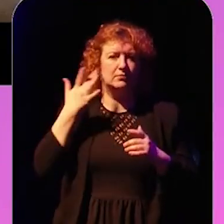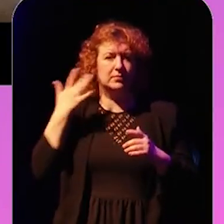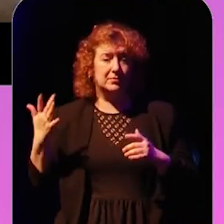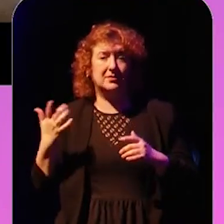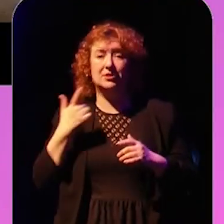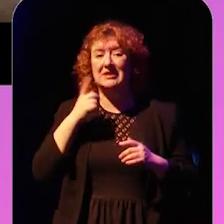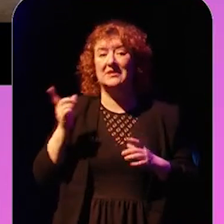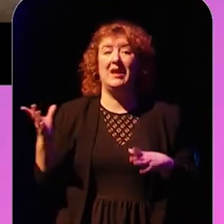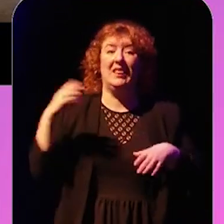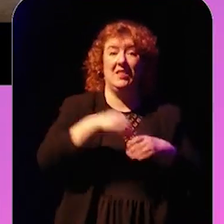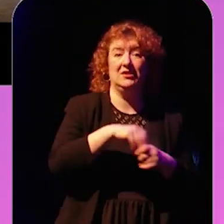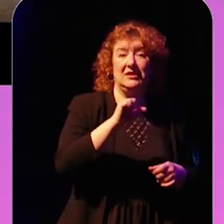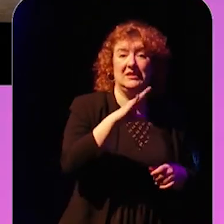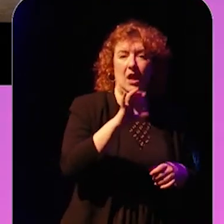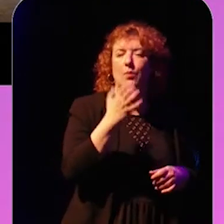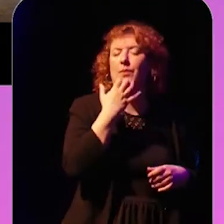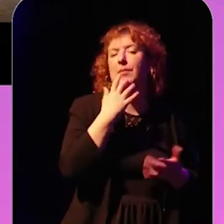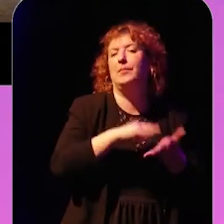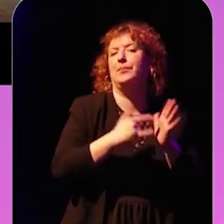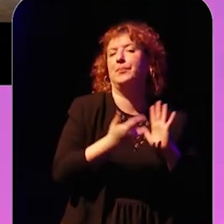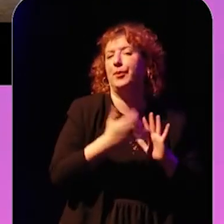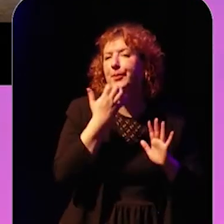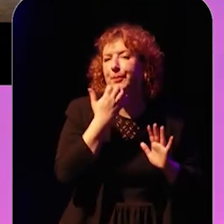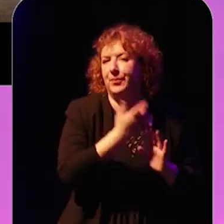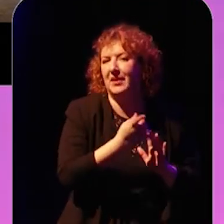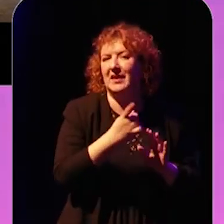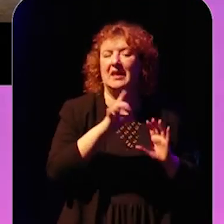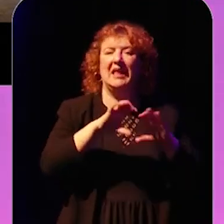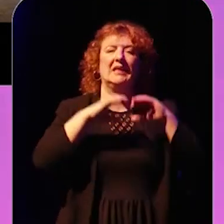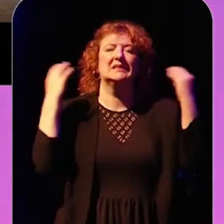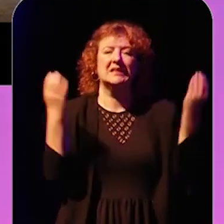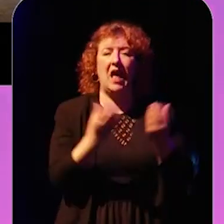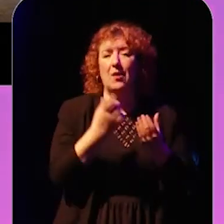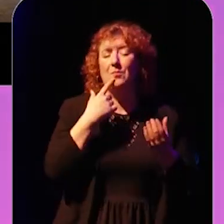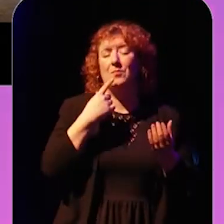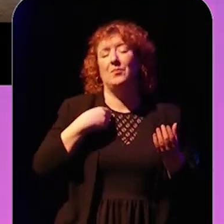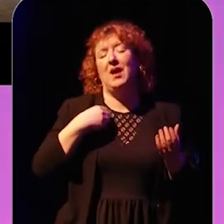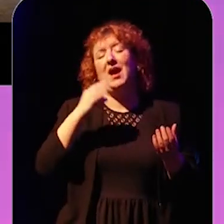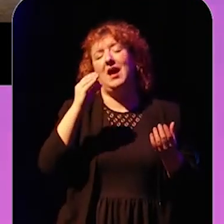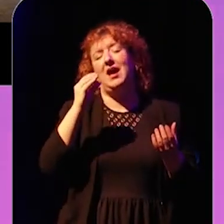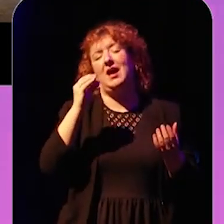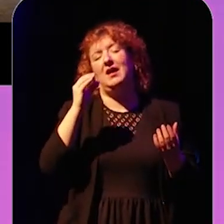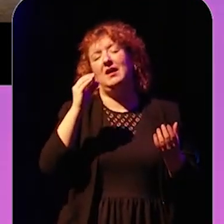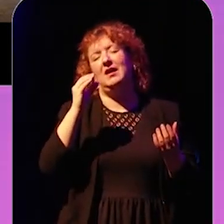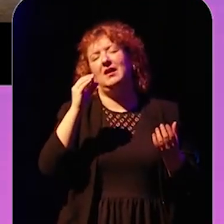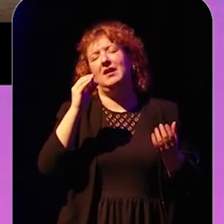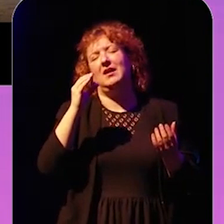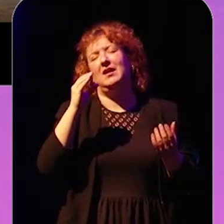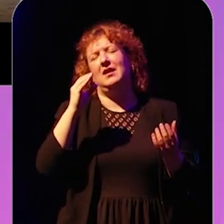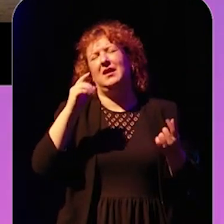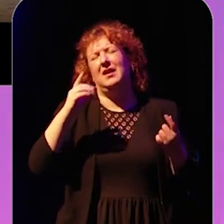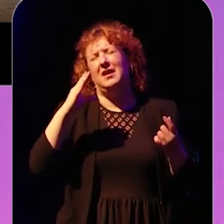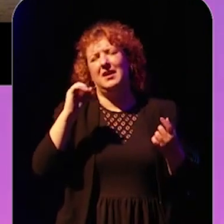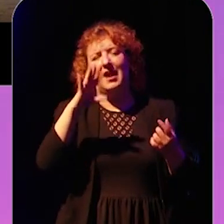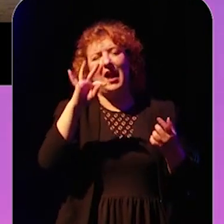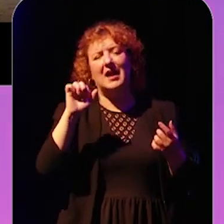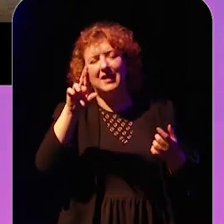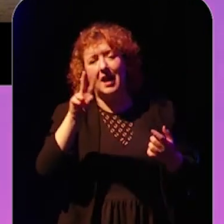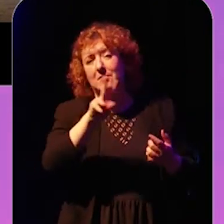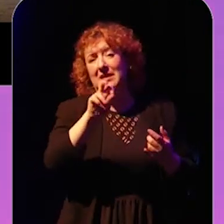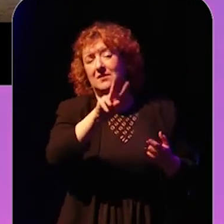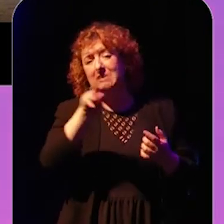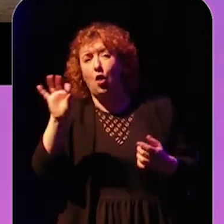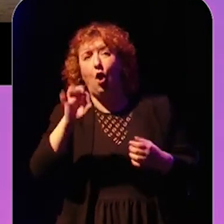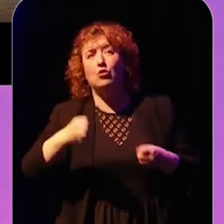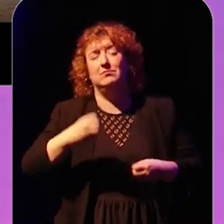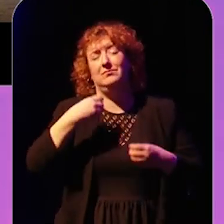de Saco nos daba la oportunidad de participar, por ejemplo, en algunos de los estadios del Mundial de Qatar 2022 o en algunos de los rascacielos más altos